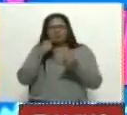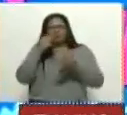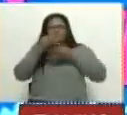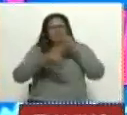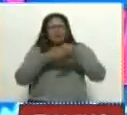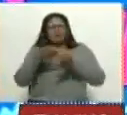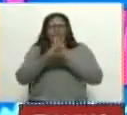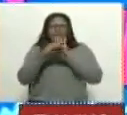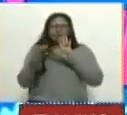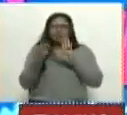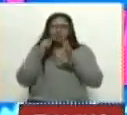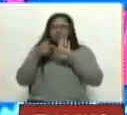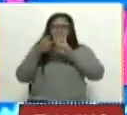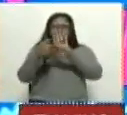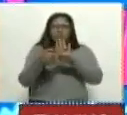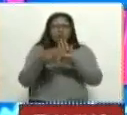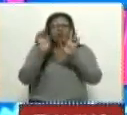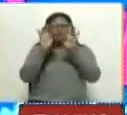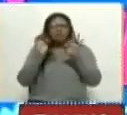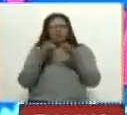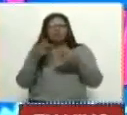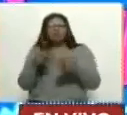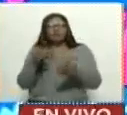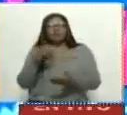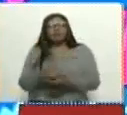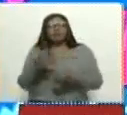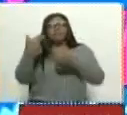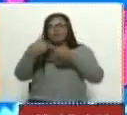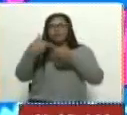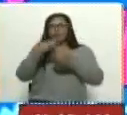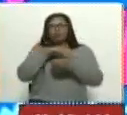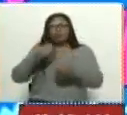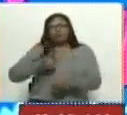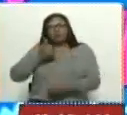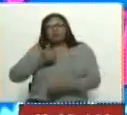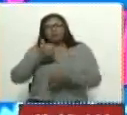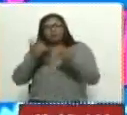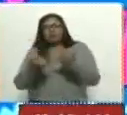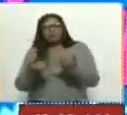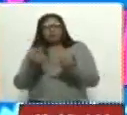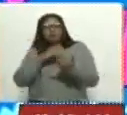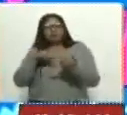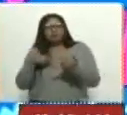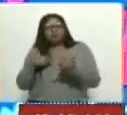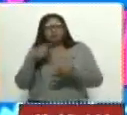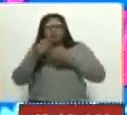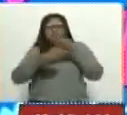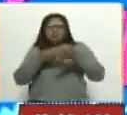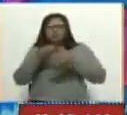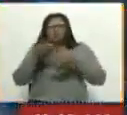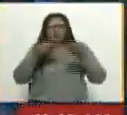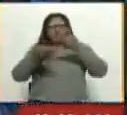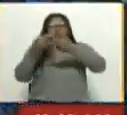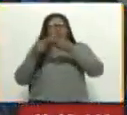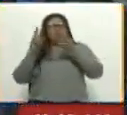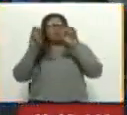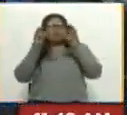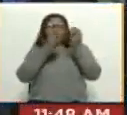a ejercer la renta petrolera pero también vamos a aprovecharle la estamos aprovechando para construir una nueva economía